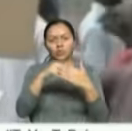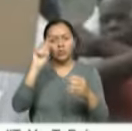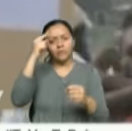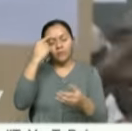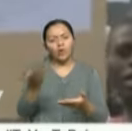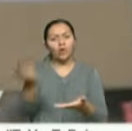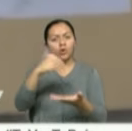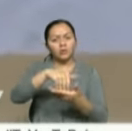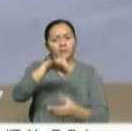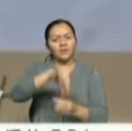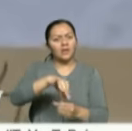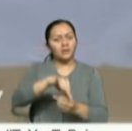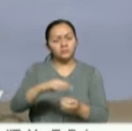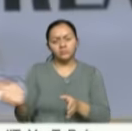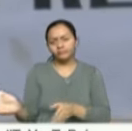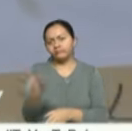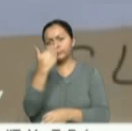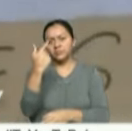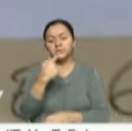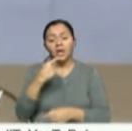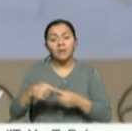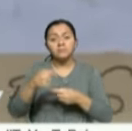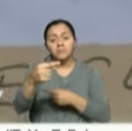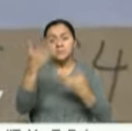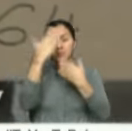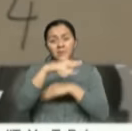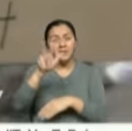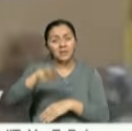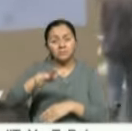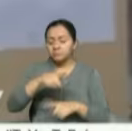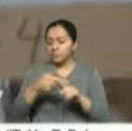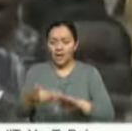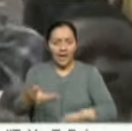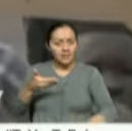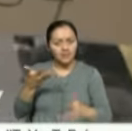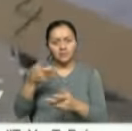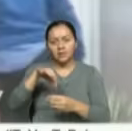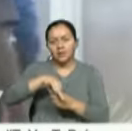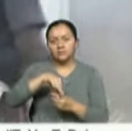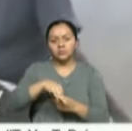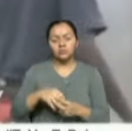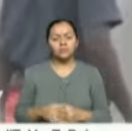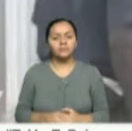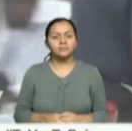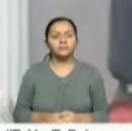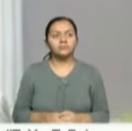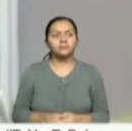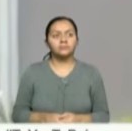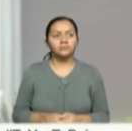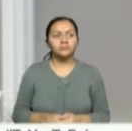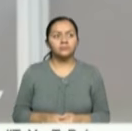nuevas elecciones presidenciales a 3 meses del final de su mandato previsto para el 20 de diciembre.